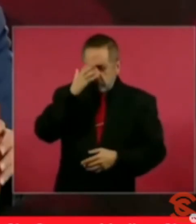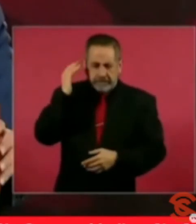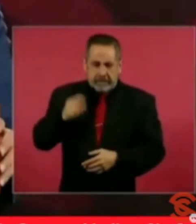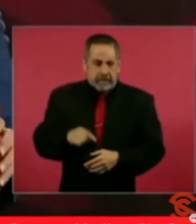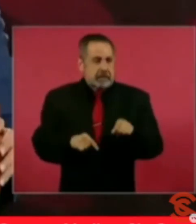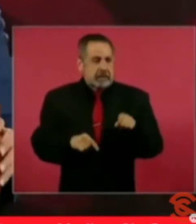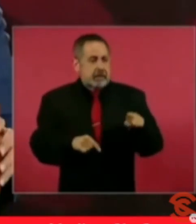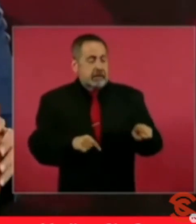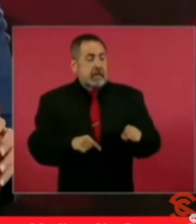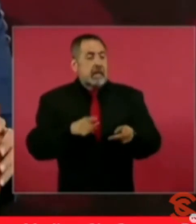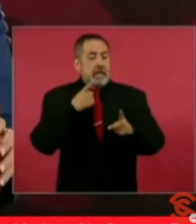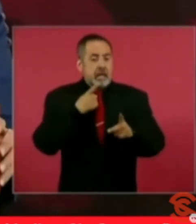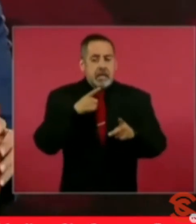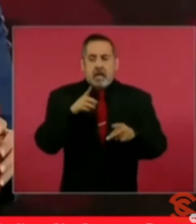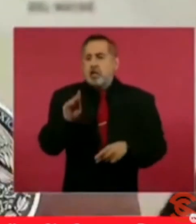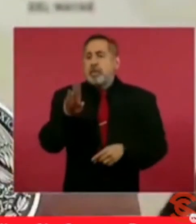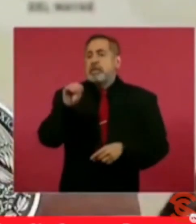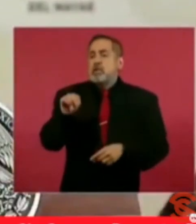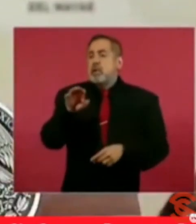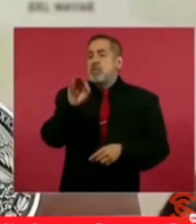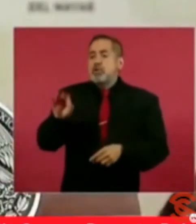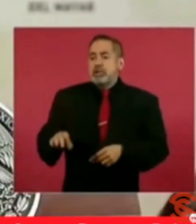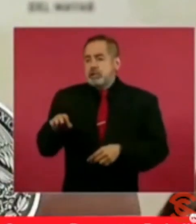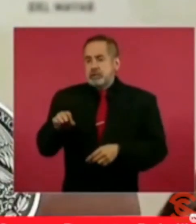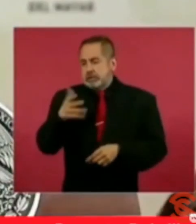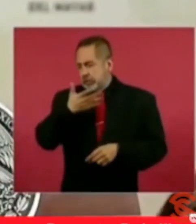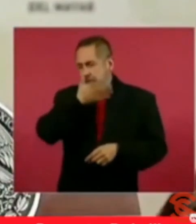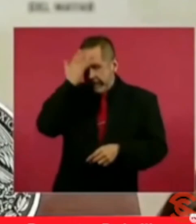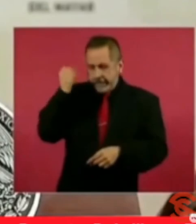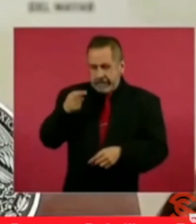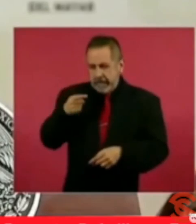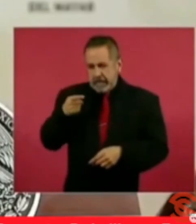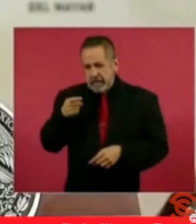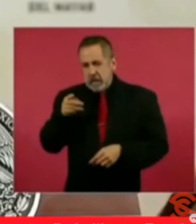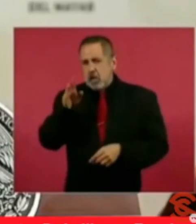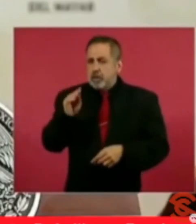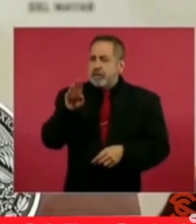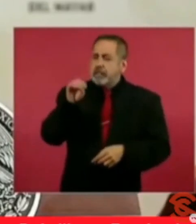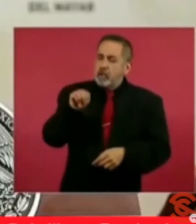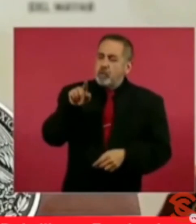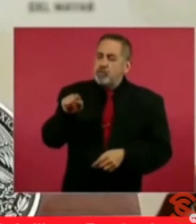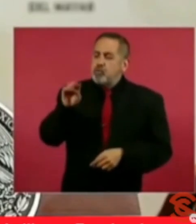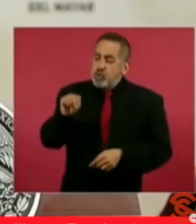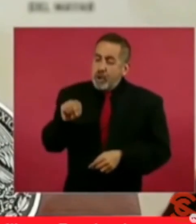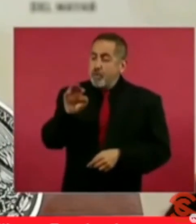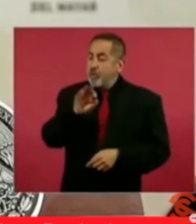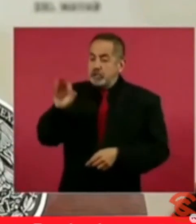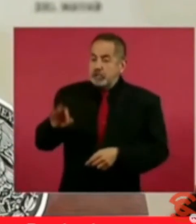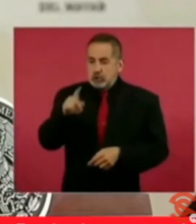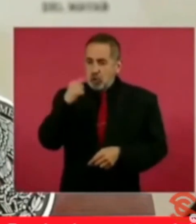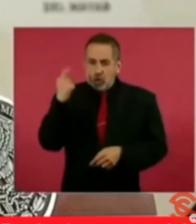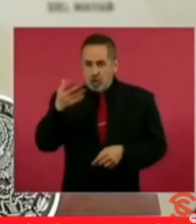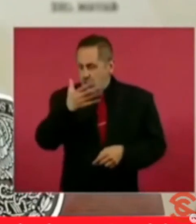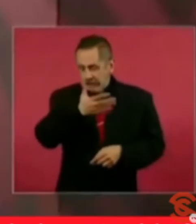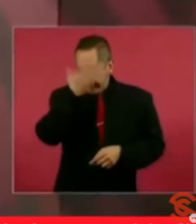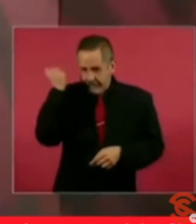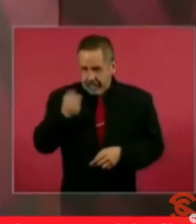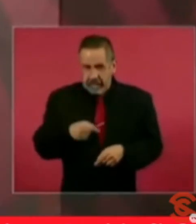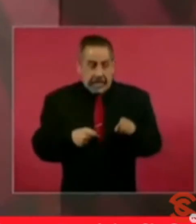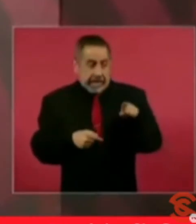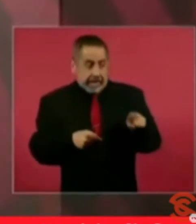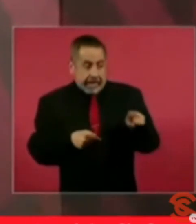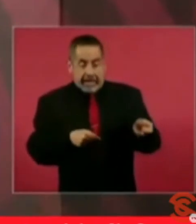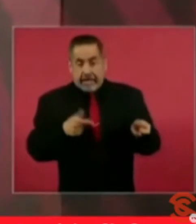el 99% o 99.9%. No sabía que